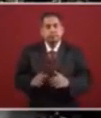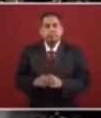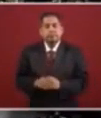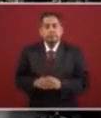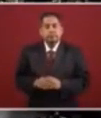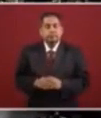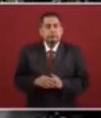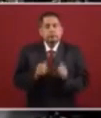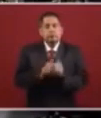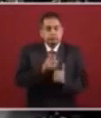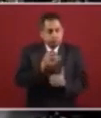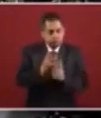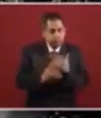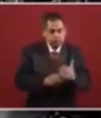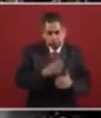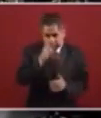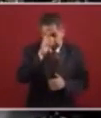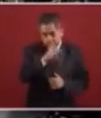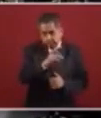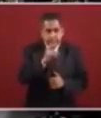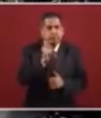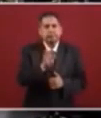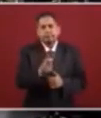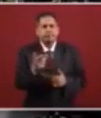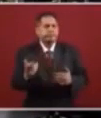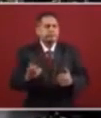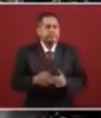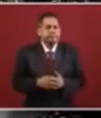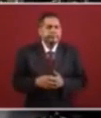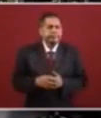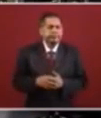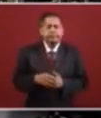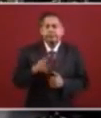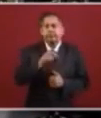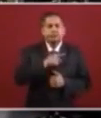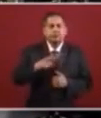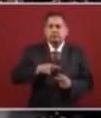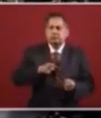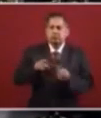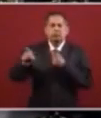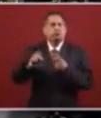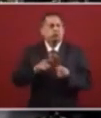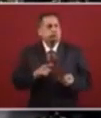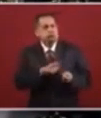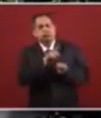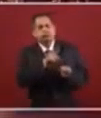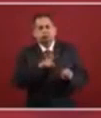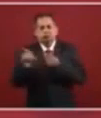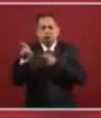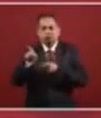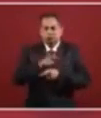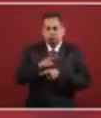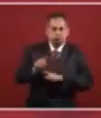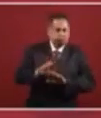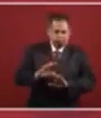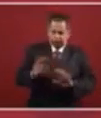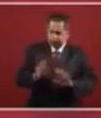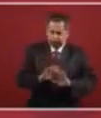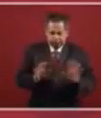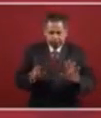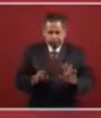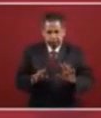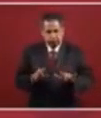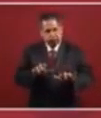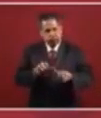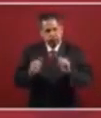respetuosa es de que no se insulte si no se